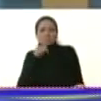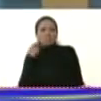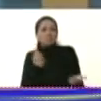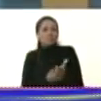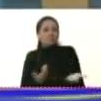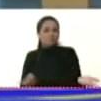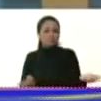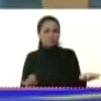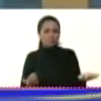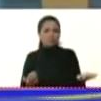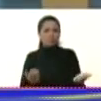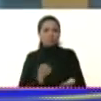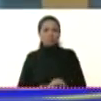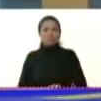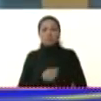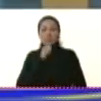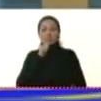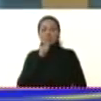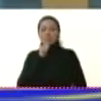pone? ¿Ah?